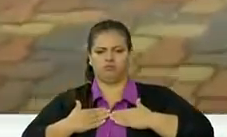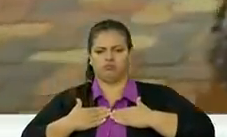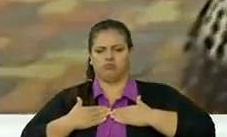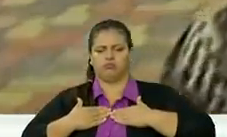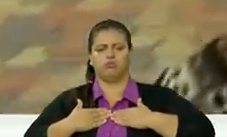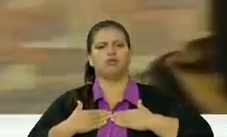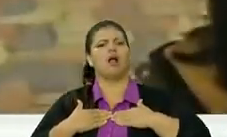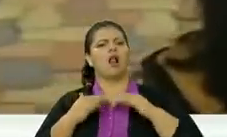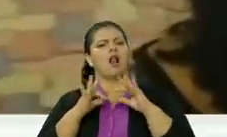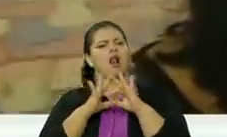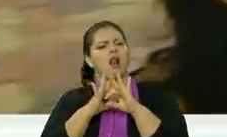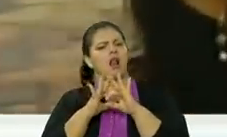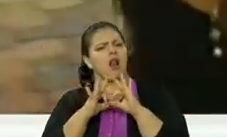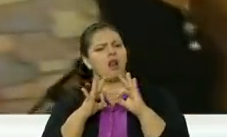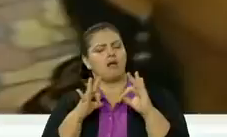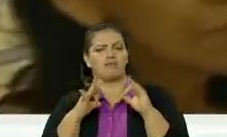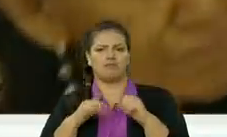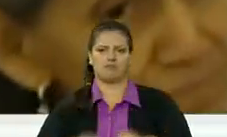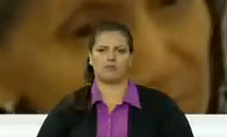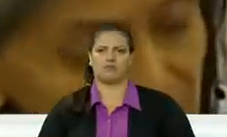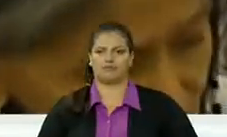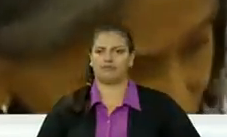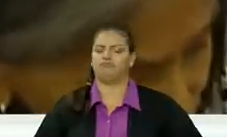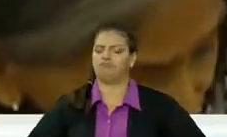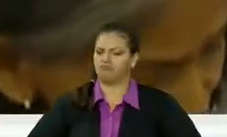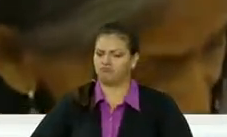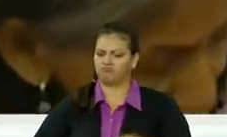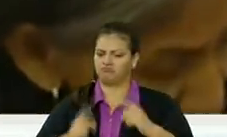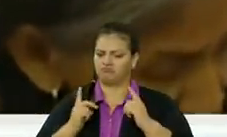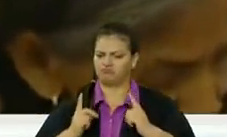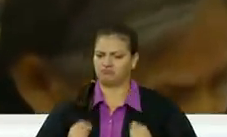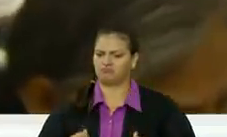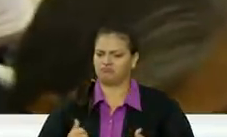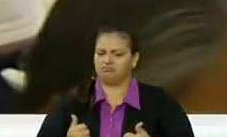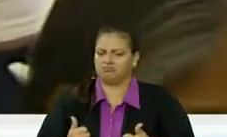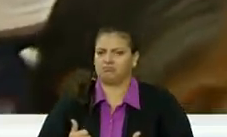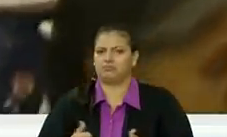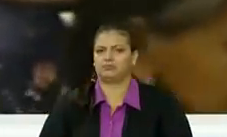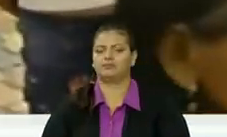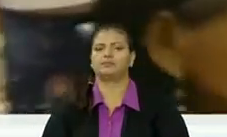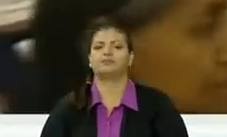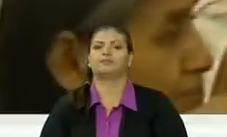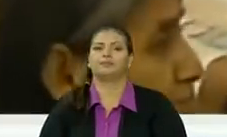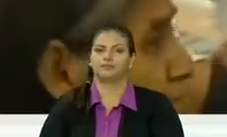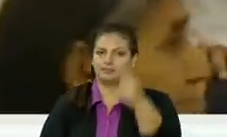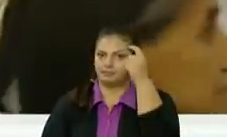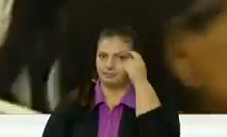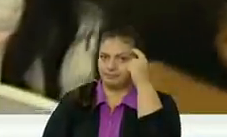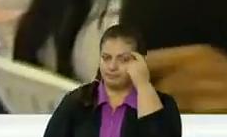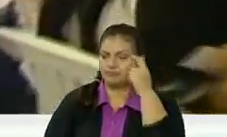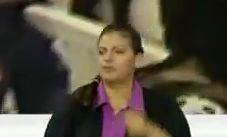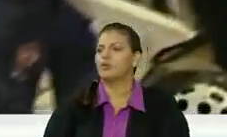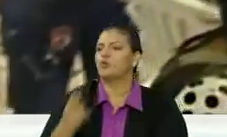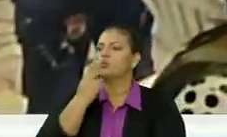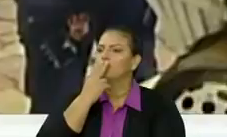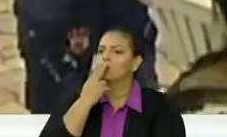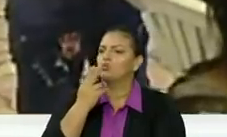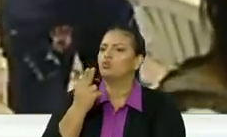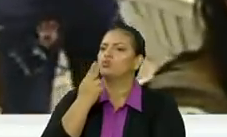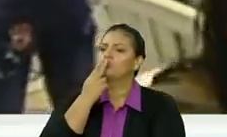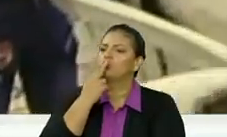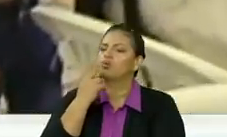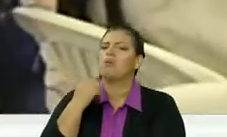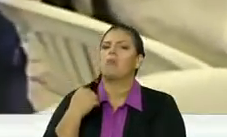puede estar alerta a lo que se pueda presentar? Bueno, si el paciente deja de fumar, no va a tener tos, disnea,